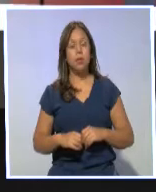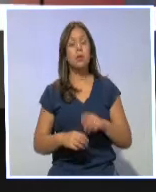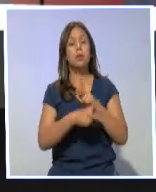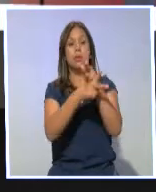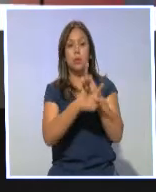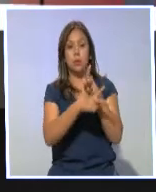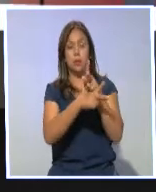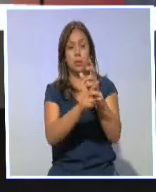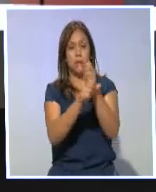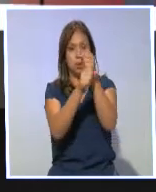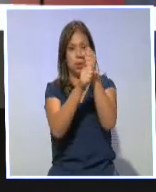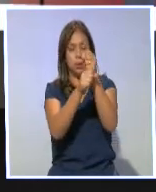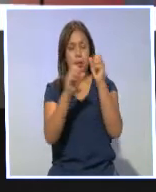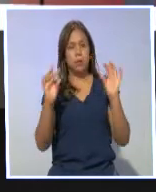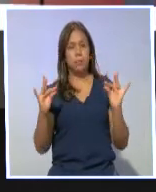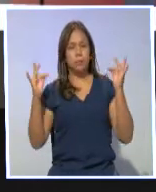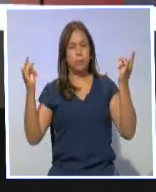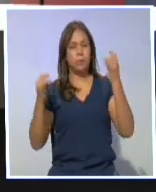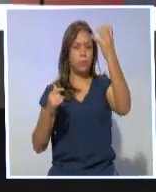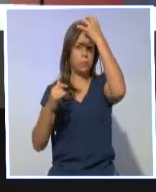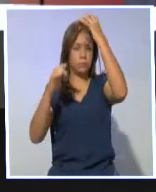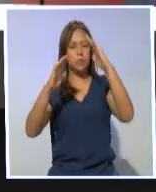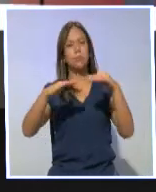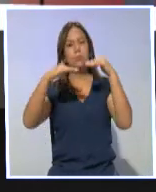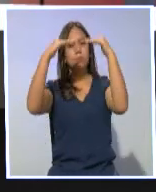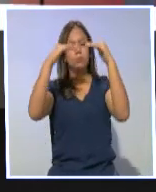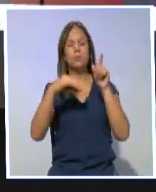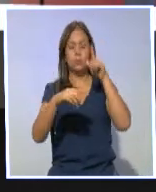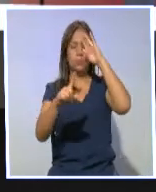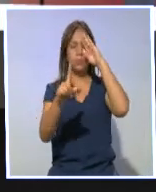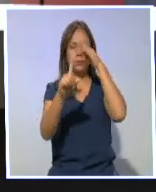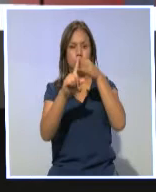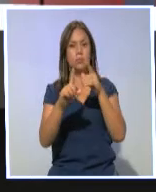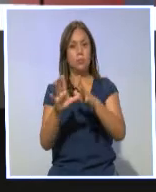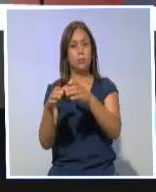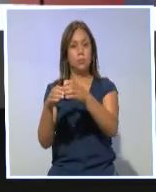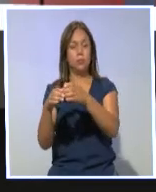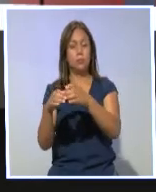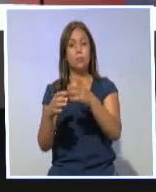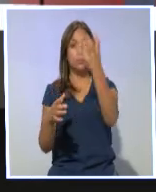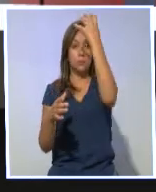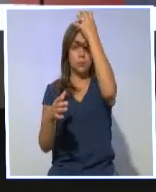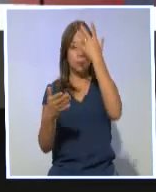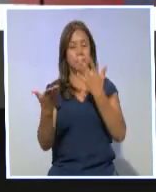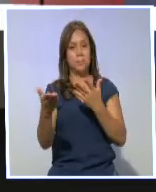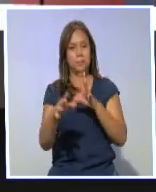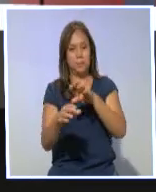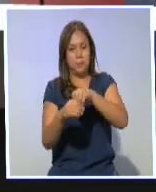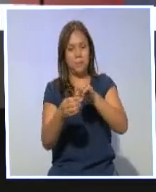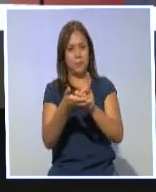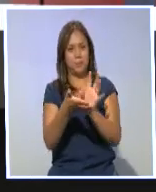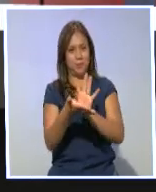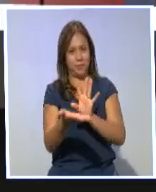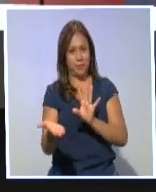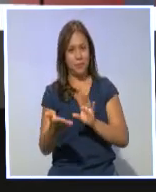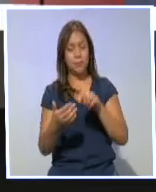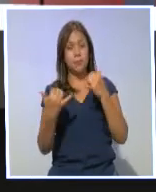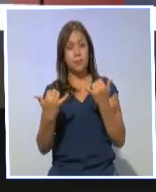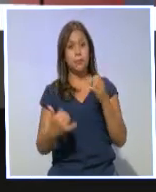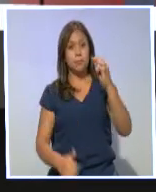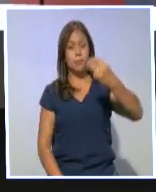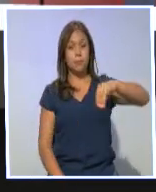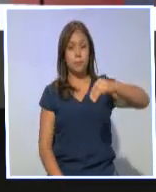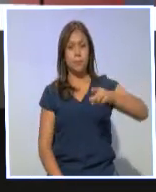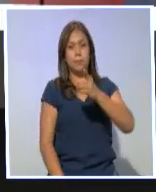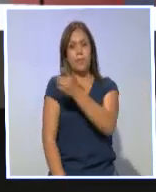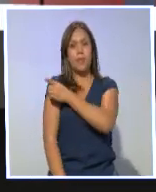Garantizar el aseguramiento de la calidad de la educación superior es el objetivo de la Comisión de Educación de la Asamblea Nacional, que este miércoles recibió